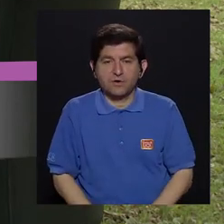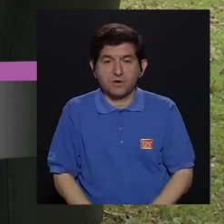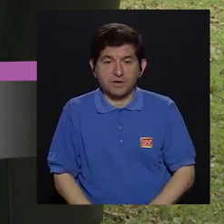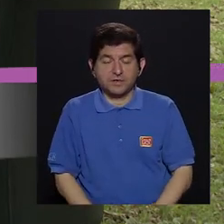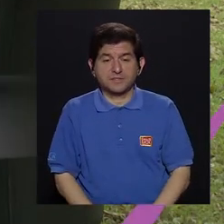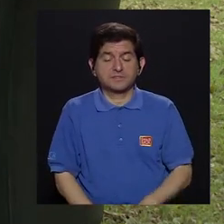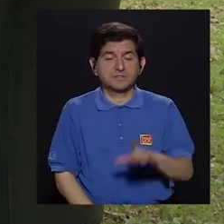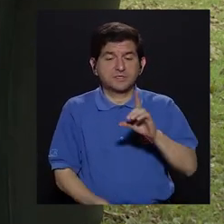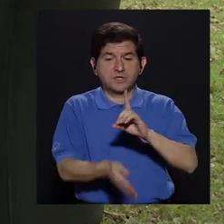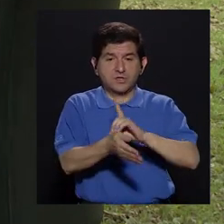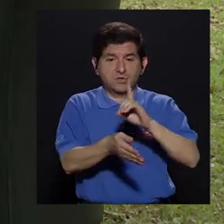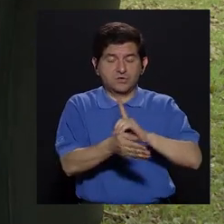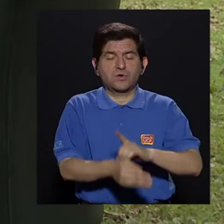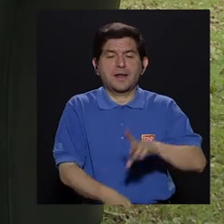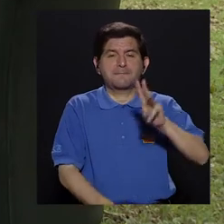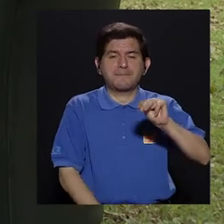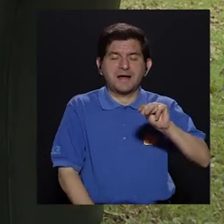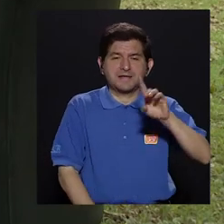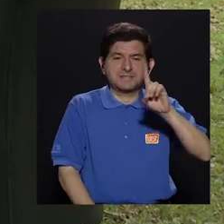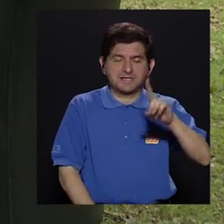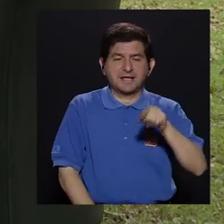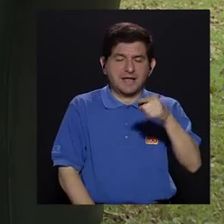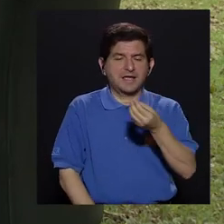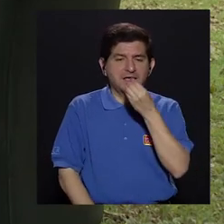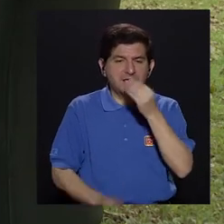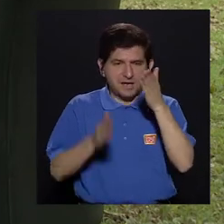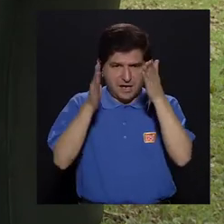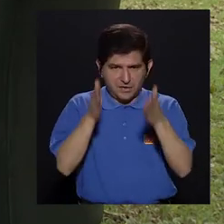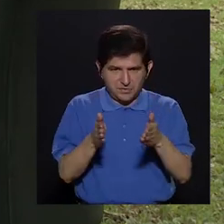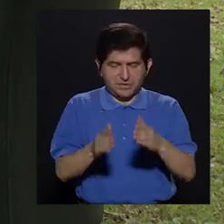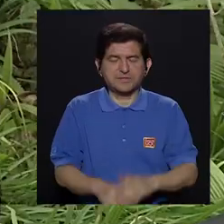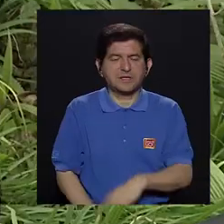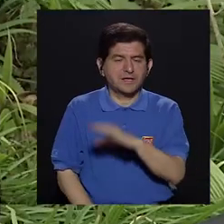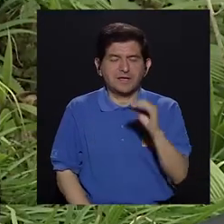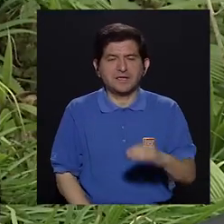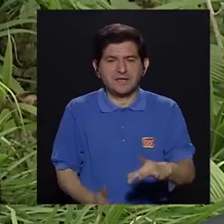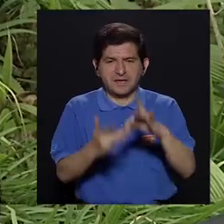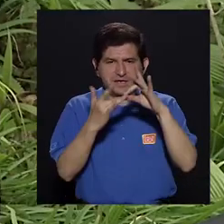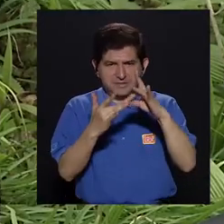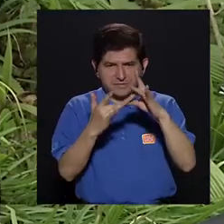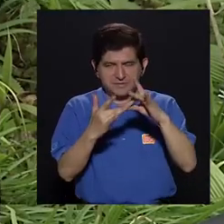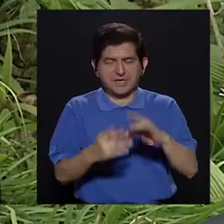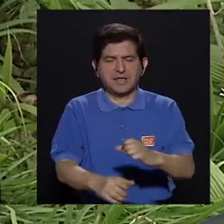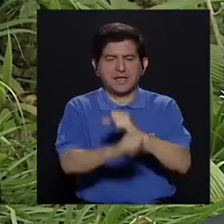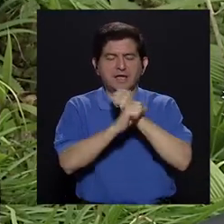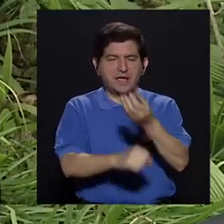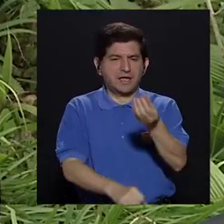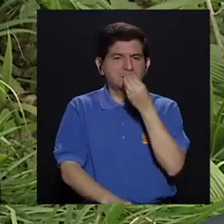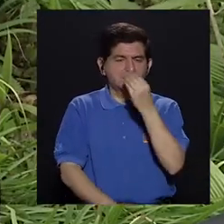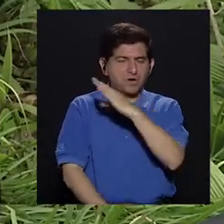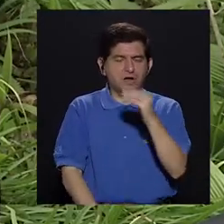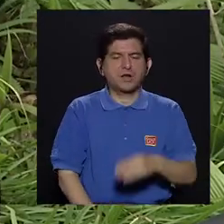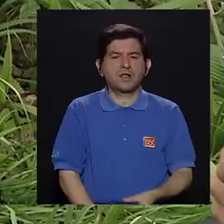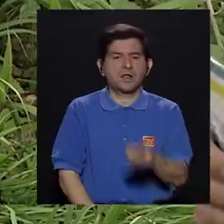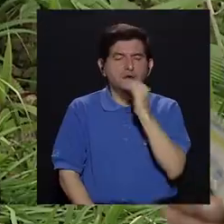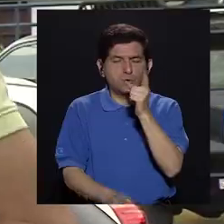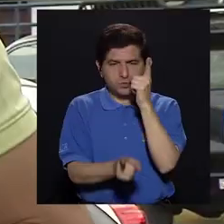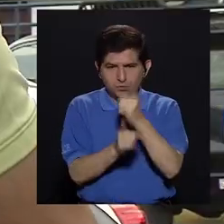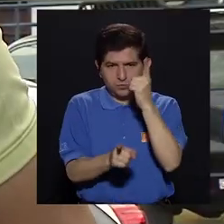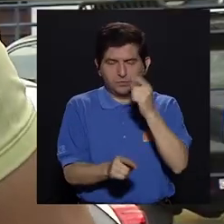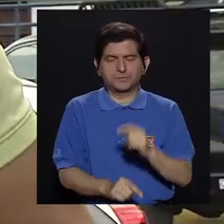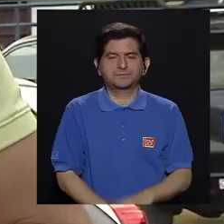la doctora Marcela Dumani, quien es nutricionista y tiene una especialidad en seguridad alimentaria y